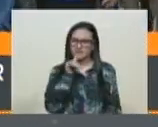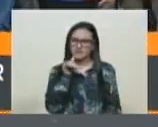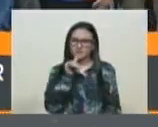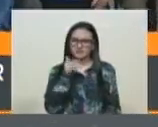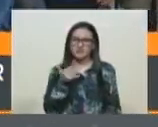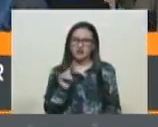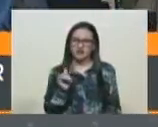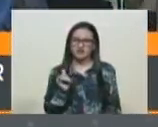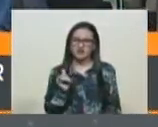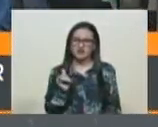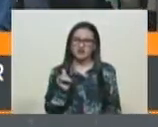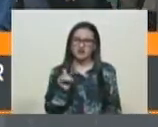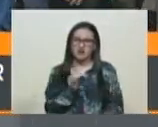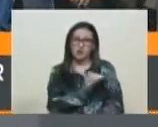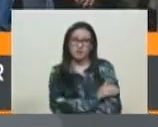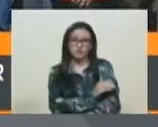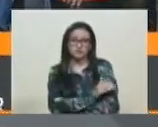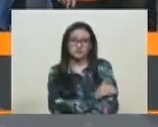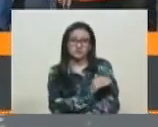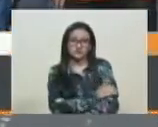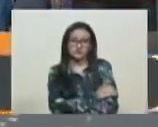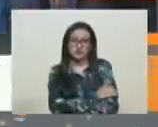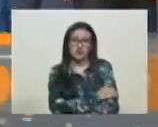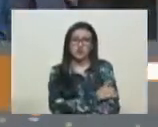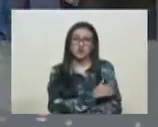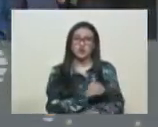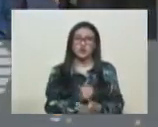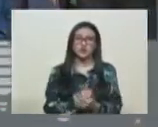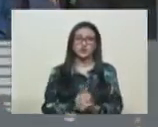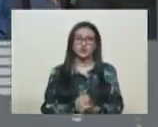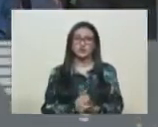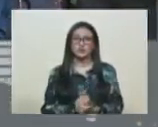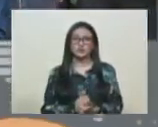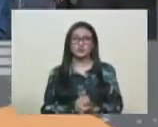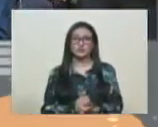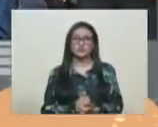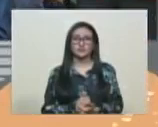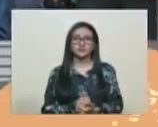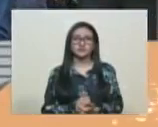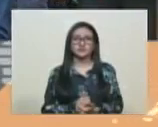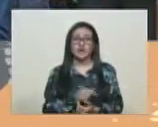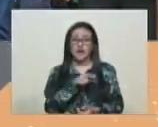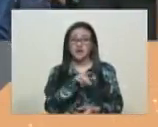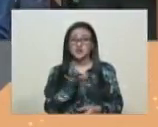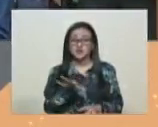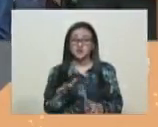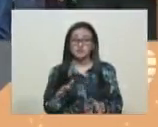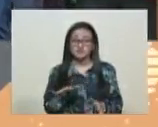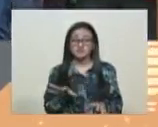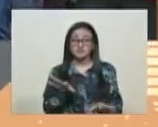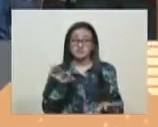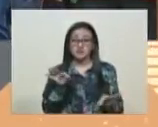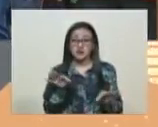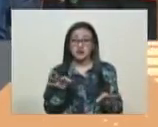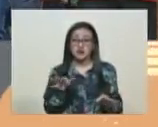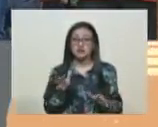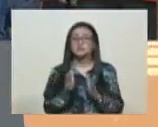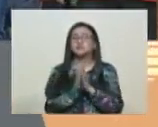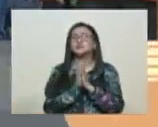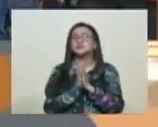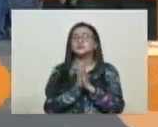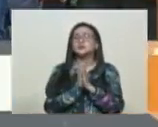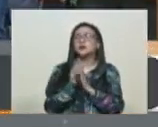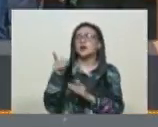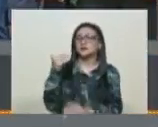la oposición venezolana, la derecha transnacional venezolana, optó por rogar a los jefes